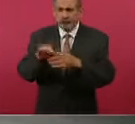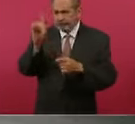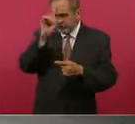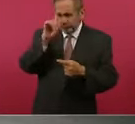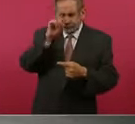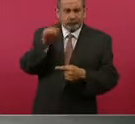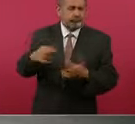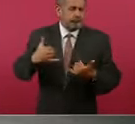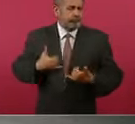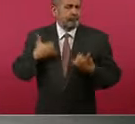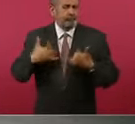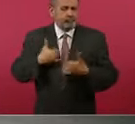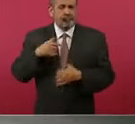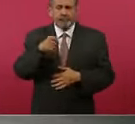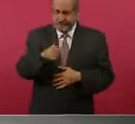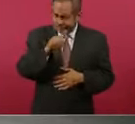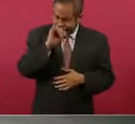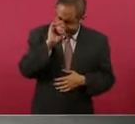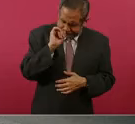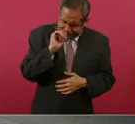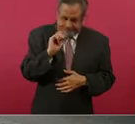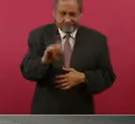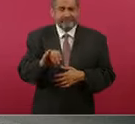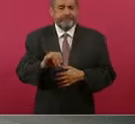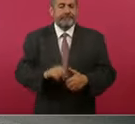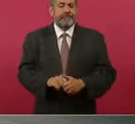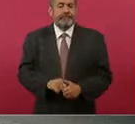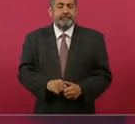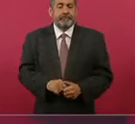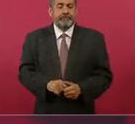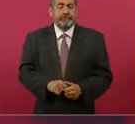solamente con los jóvenes.